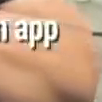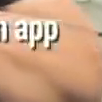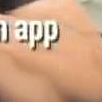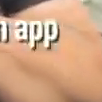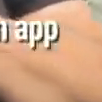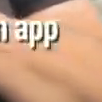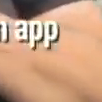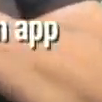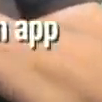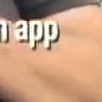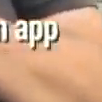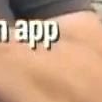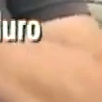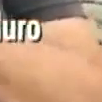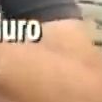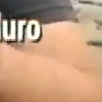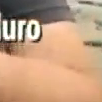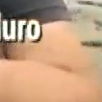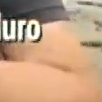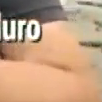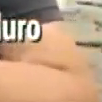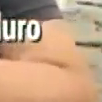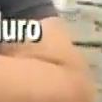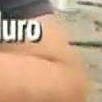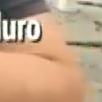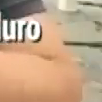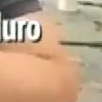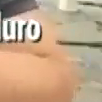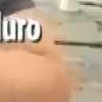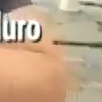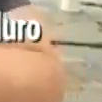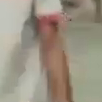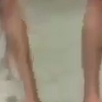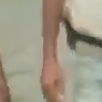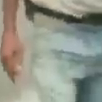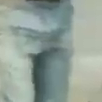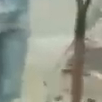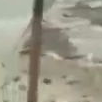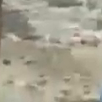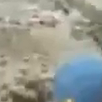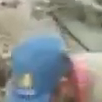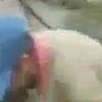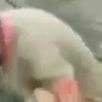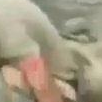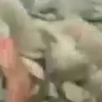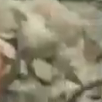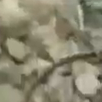aplicación de la mente gracias presidente nicolás maduro horas